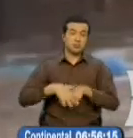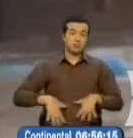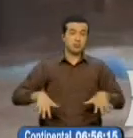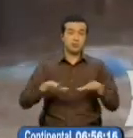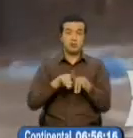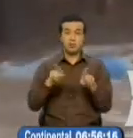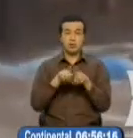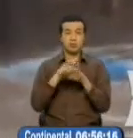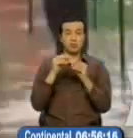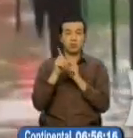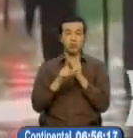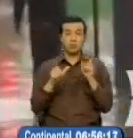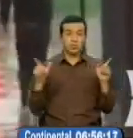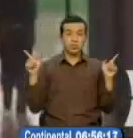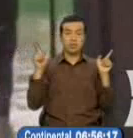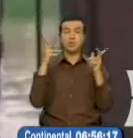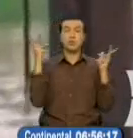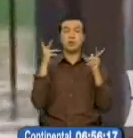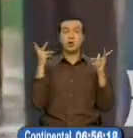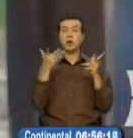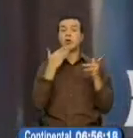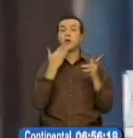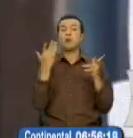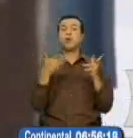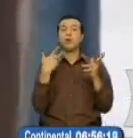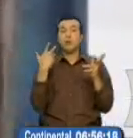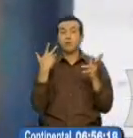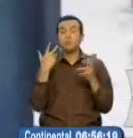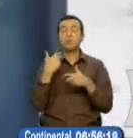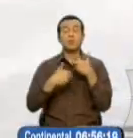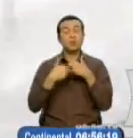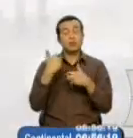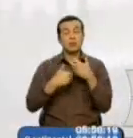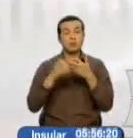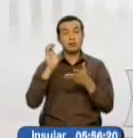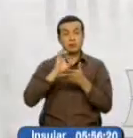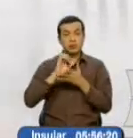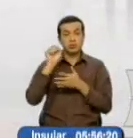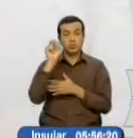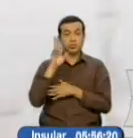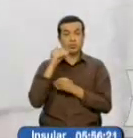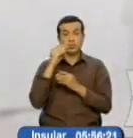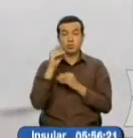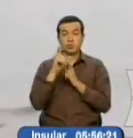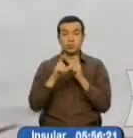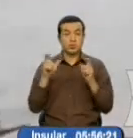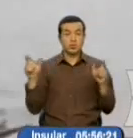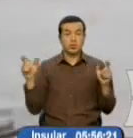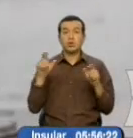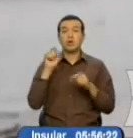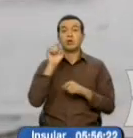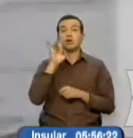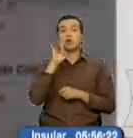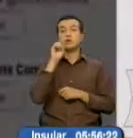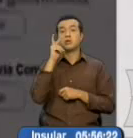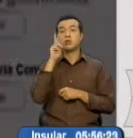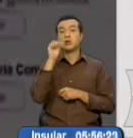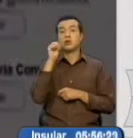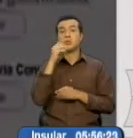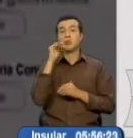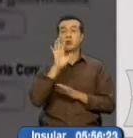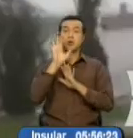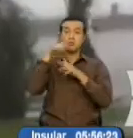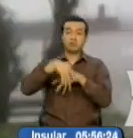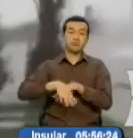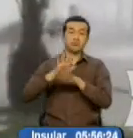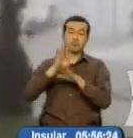igual que decenas de evacuados por el temporal de lluvias y vientos que afectan a la zona centro-sur, donde se pronostican ráfagas de vientos de hasta 80 kilómetros por hora y olas de hasta